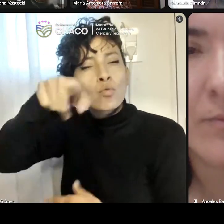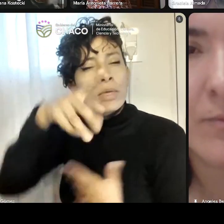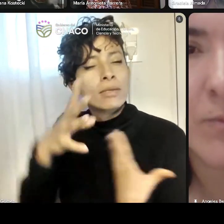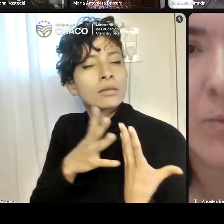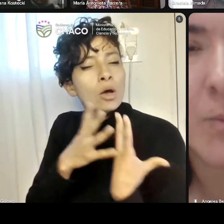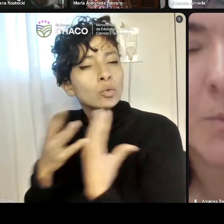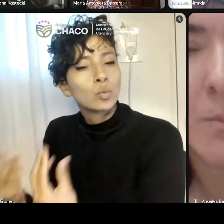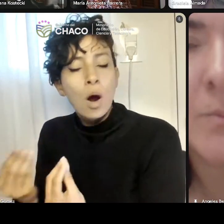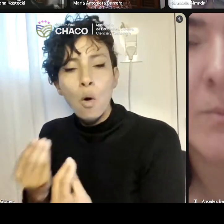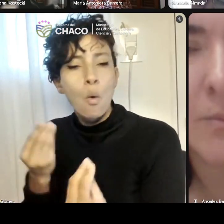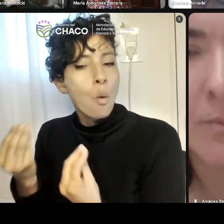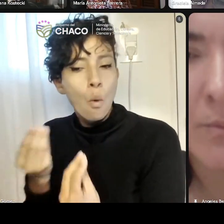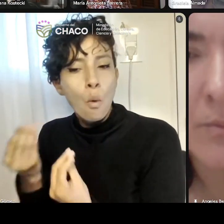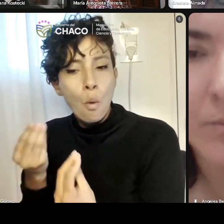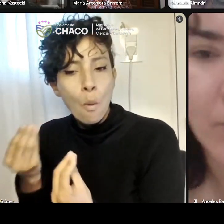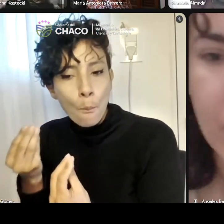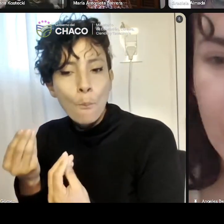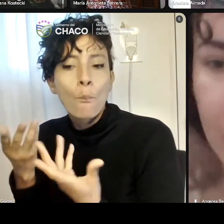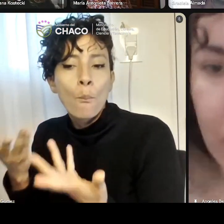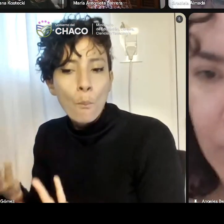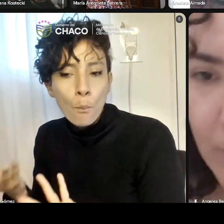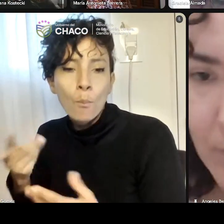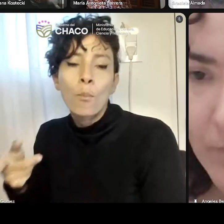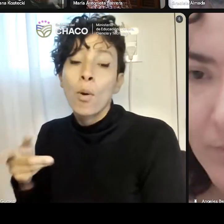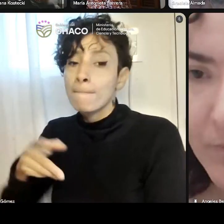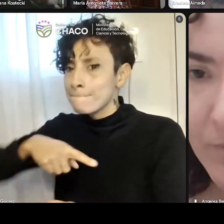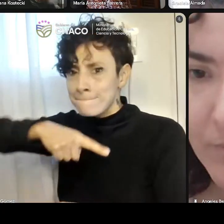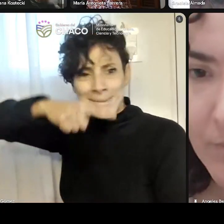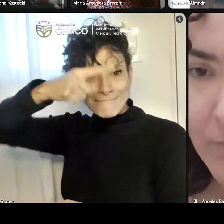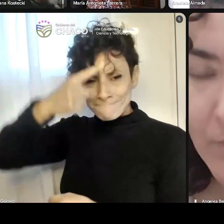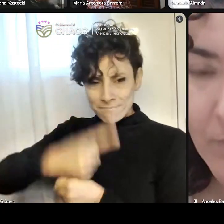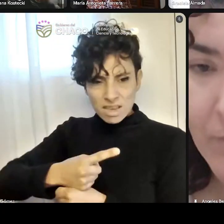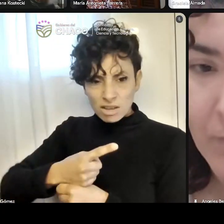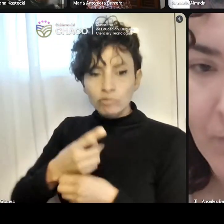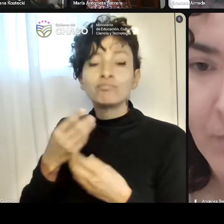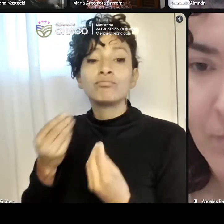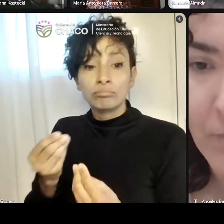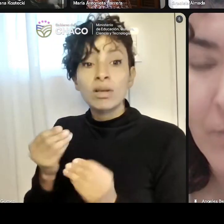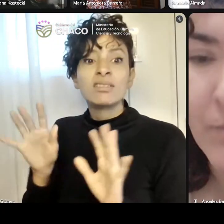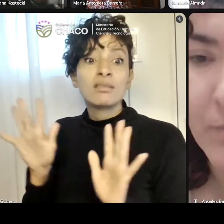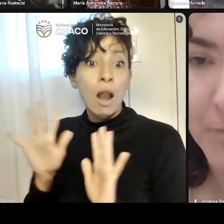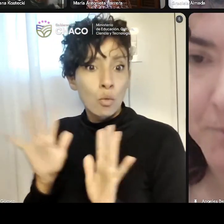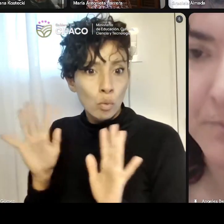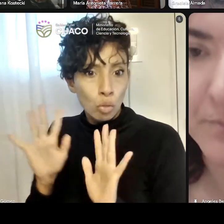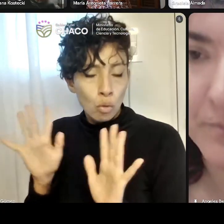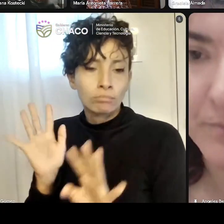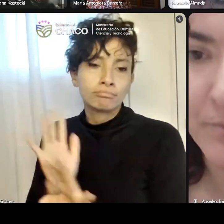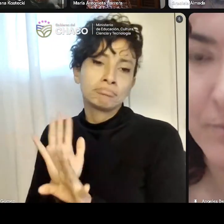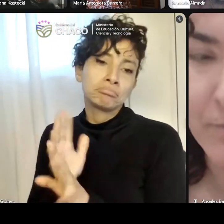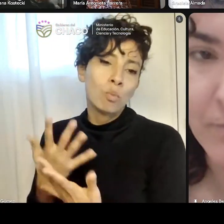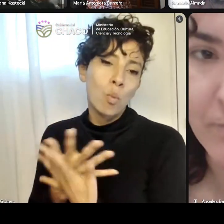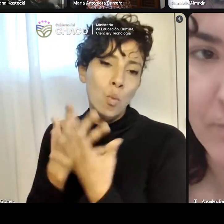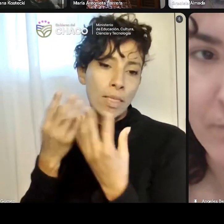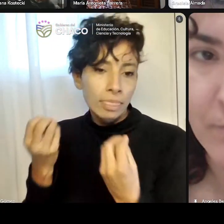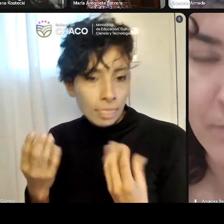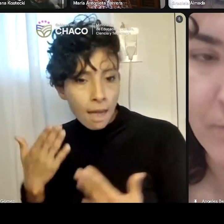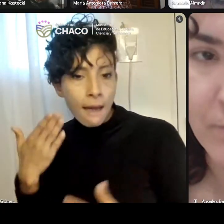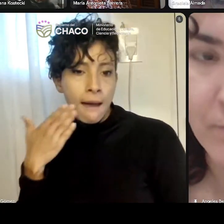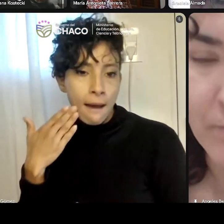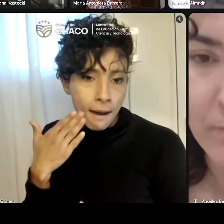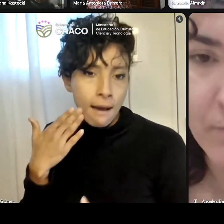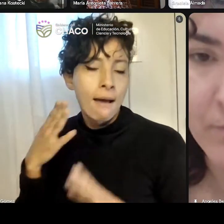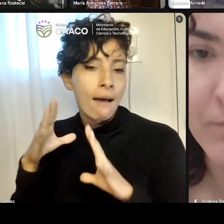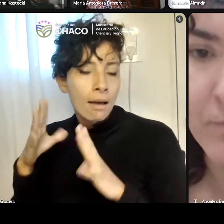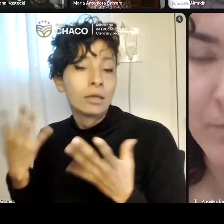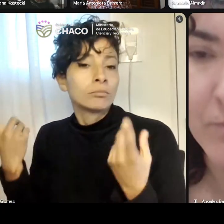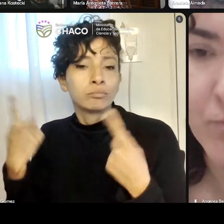persona sorda? Primero y principal, le digo, lo más importante es que ustedes lo saluden. Y de ahí a que le pregunten sus